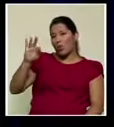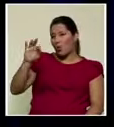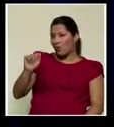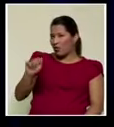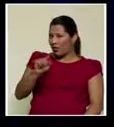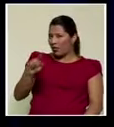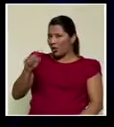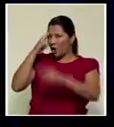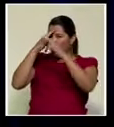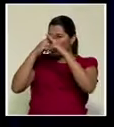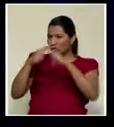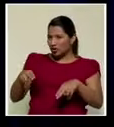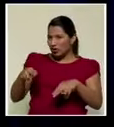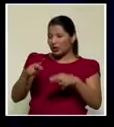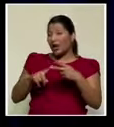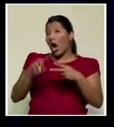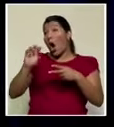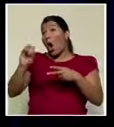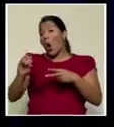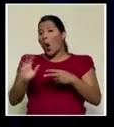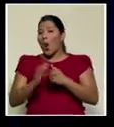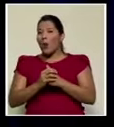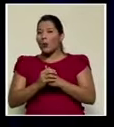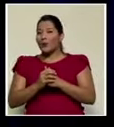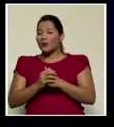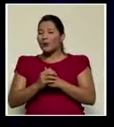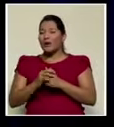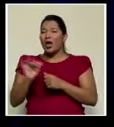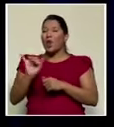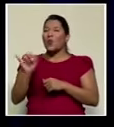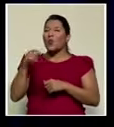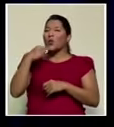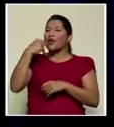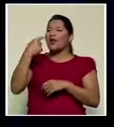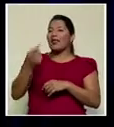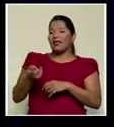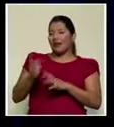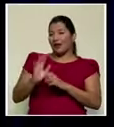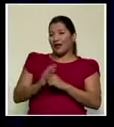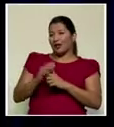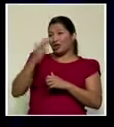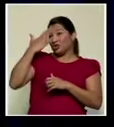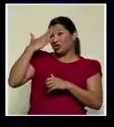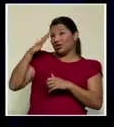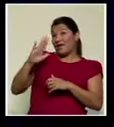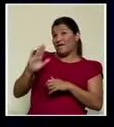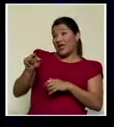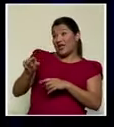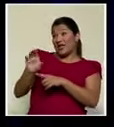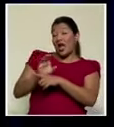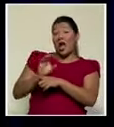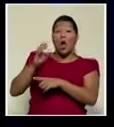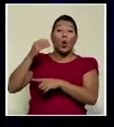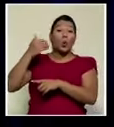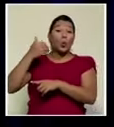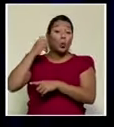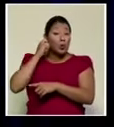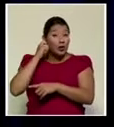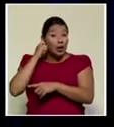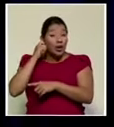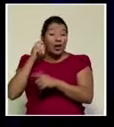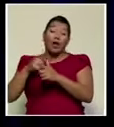por decirlo de alguna manera, o no a sabiendas de que había una condición establecida, y por lo tanto, digamos, si bien es cierto, uno